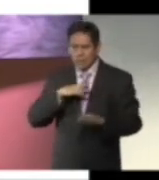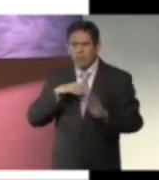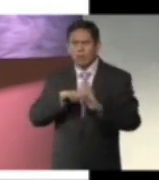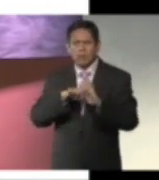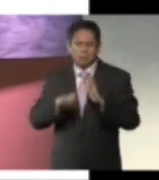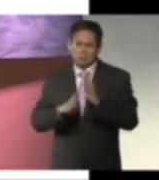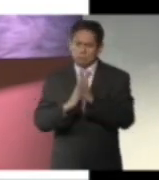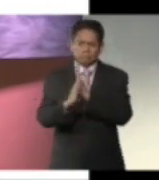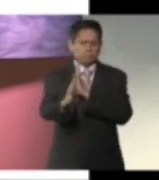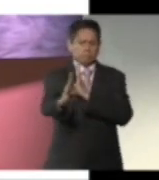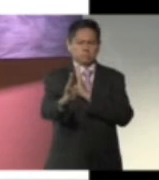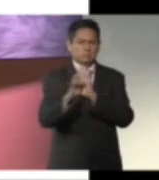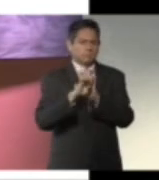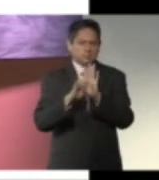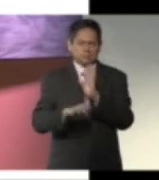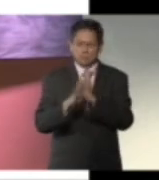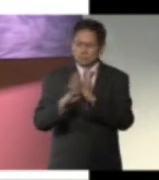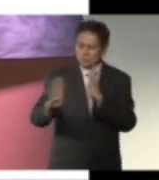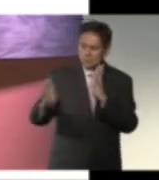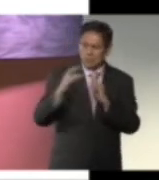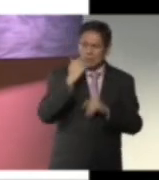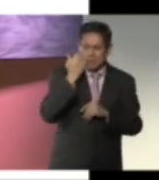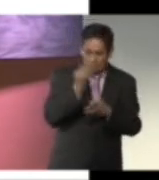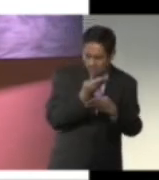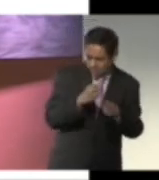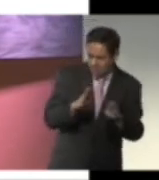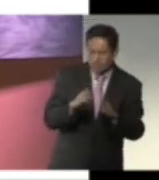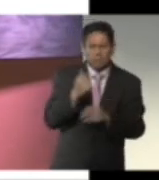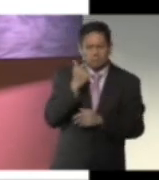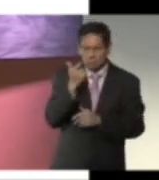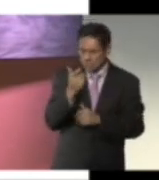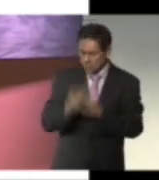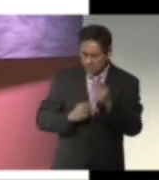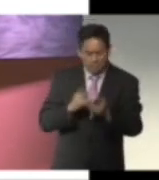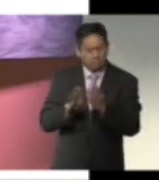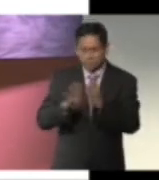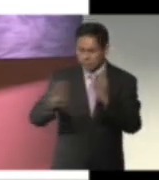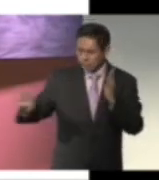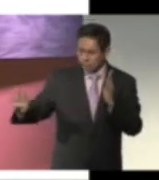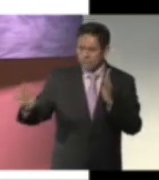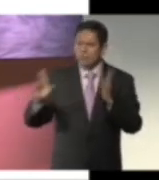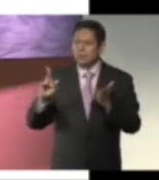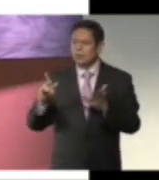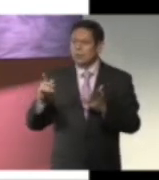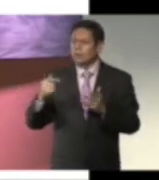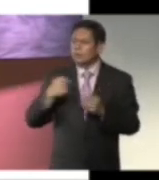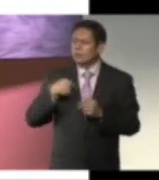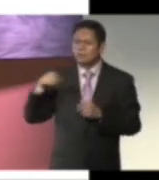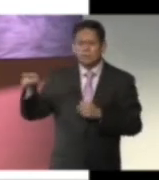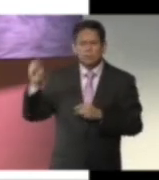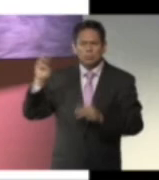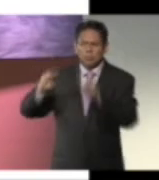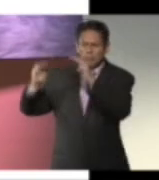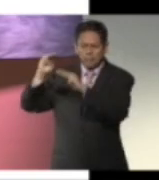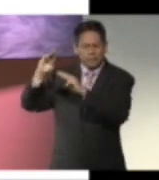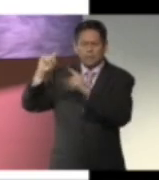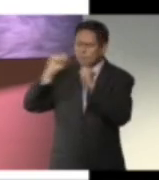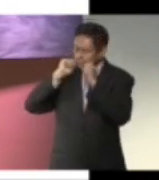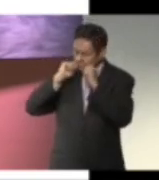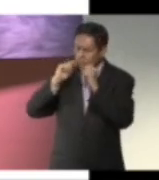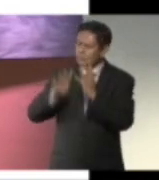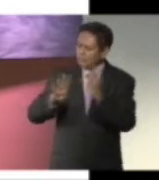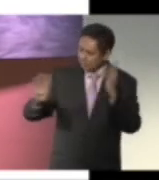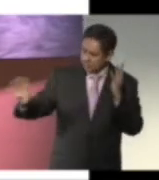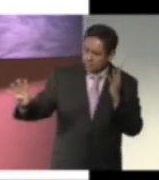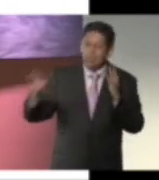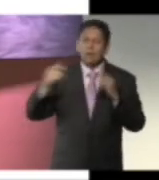fórmese. Aquí para que den crédito, aquí está la fórmese. Oiga, pero yo soy de la montaña, de Guerrero, aquí fórmese.